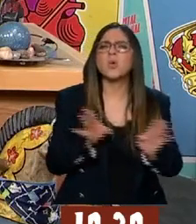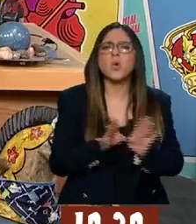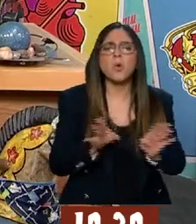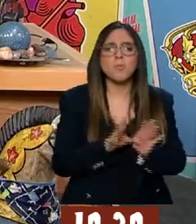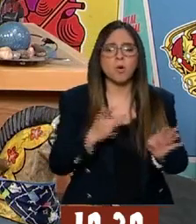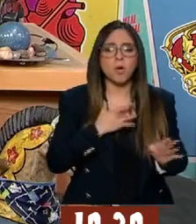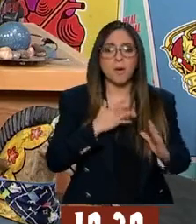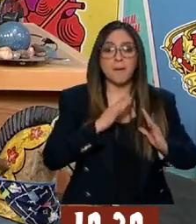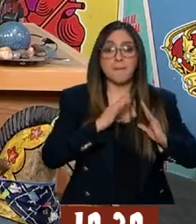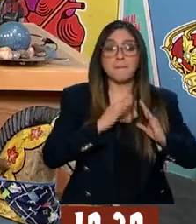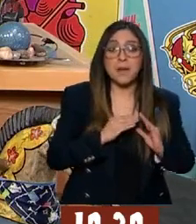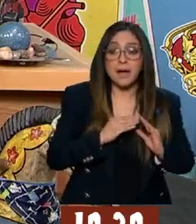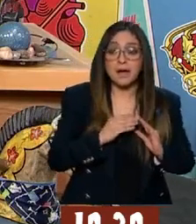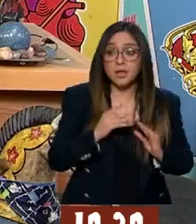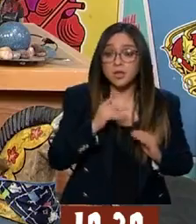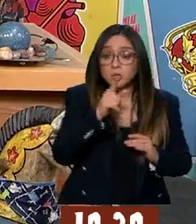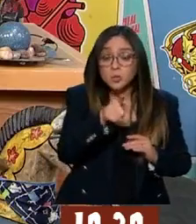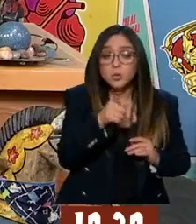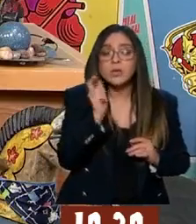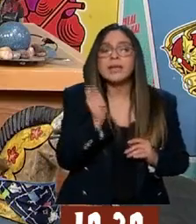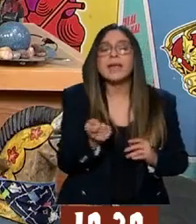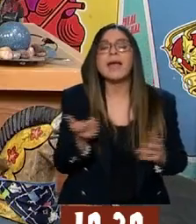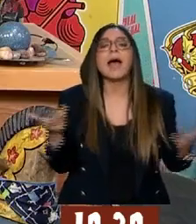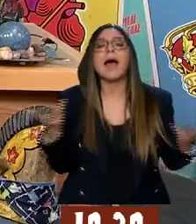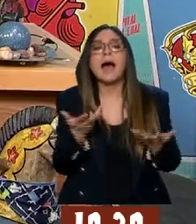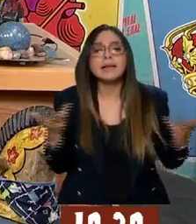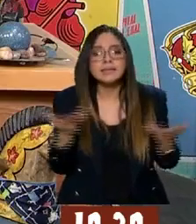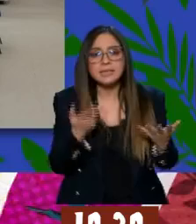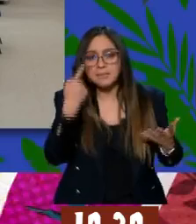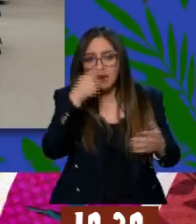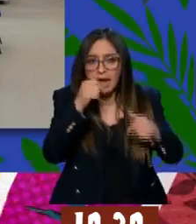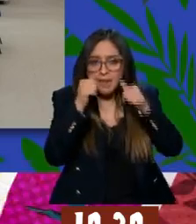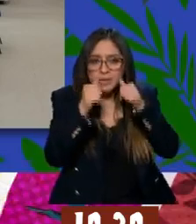que hacer en el momento. Los focos rojos. Esto, los focos rojos.